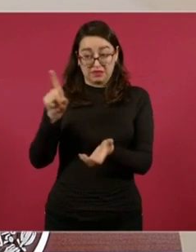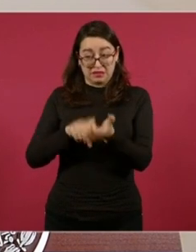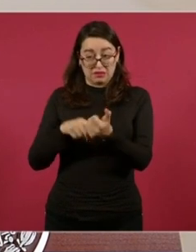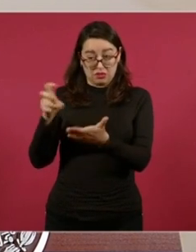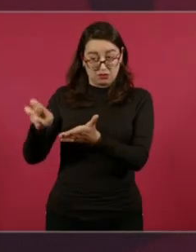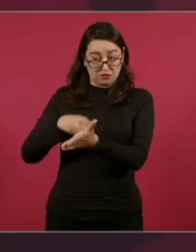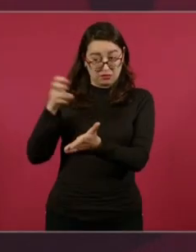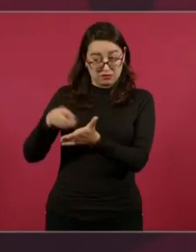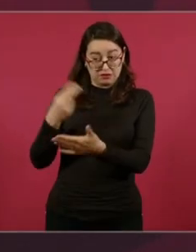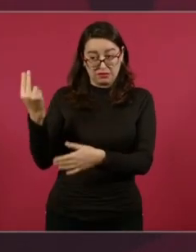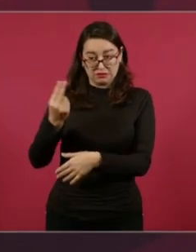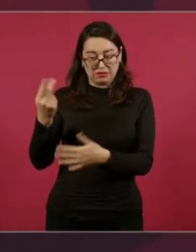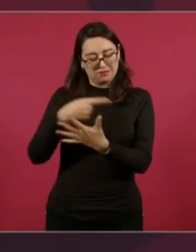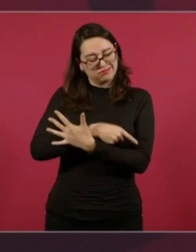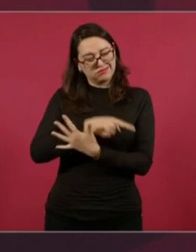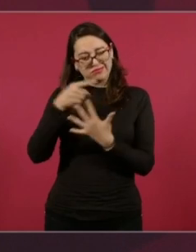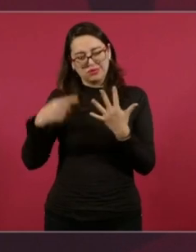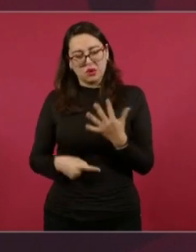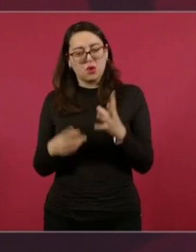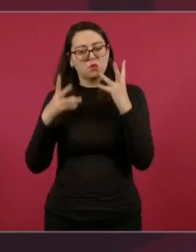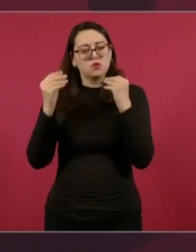cosas.